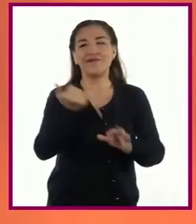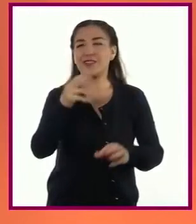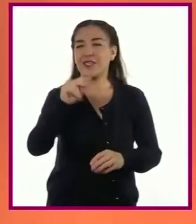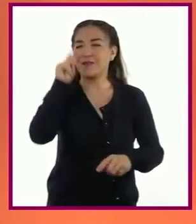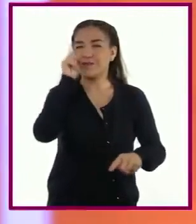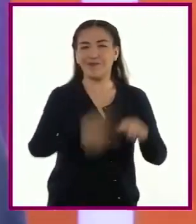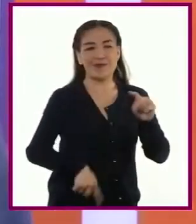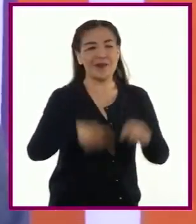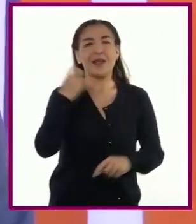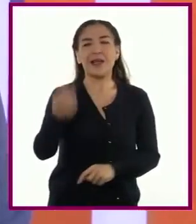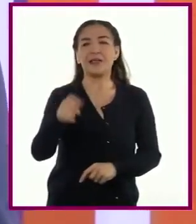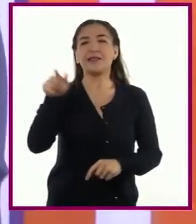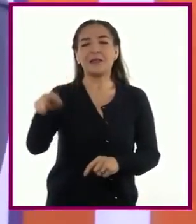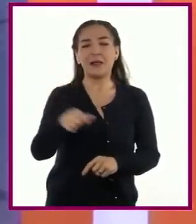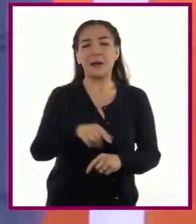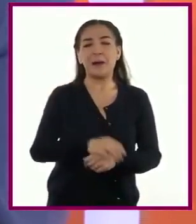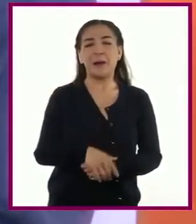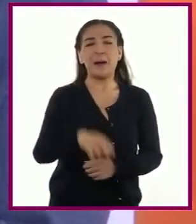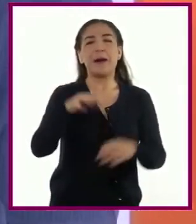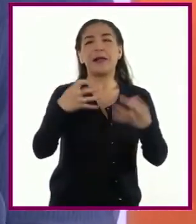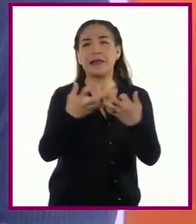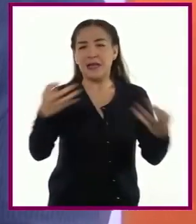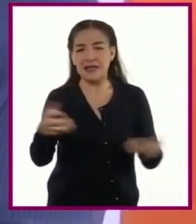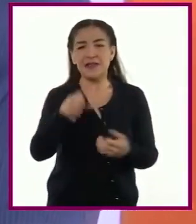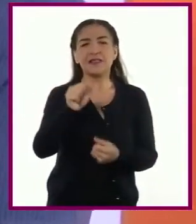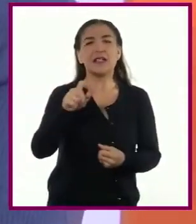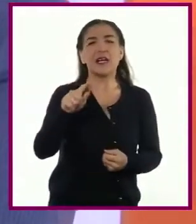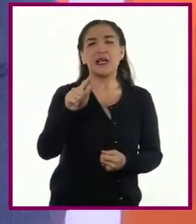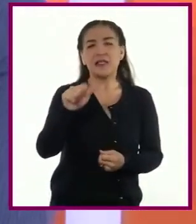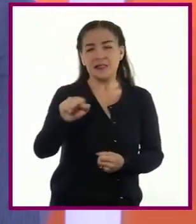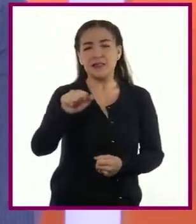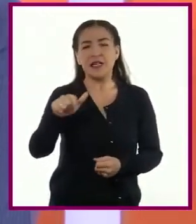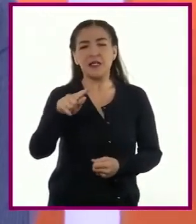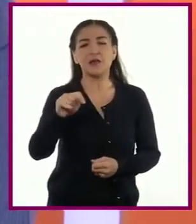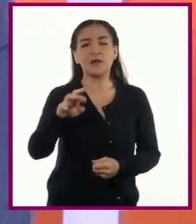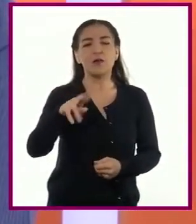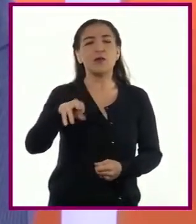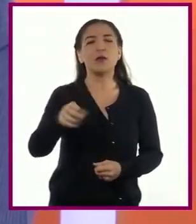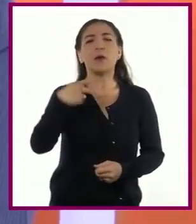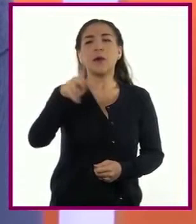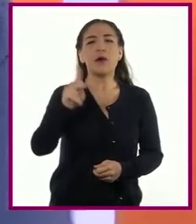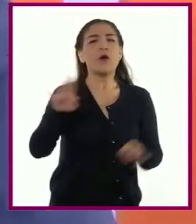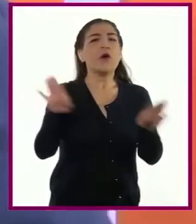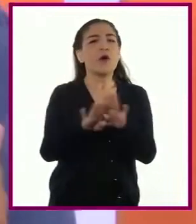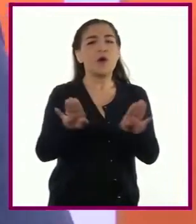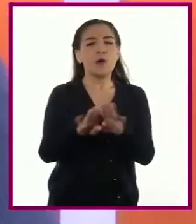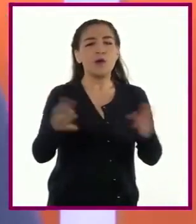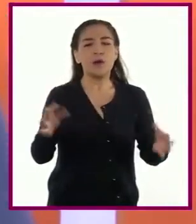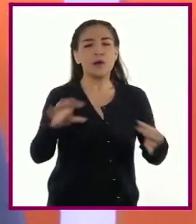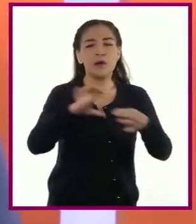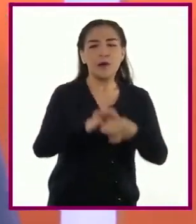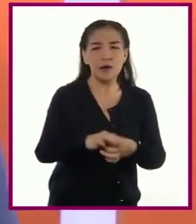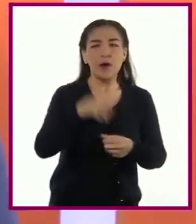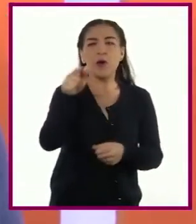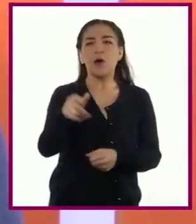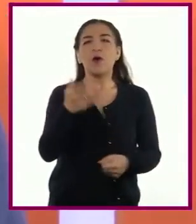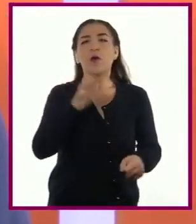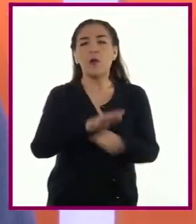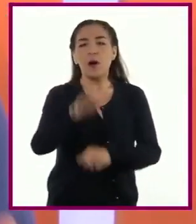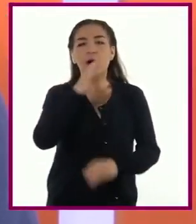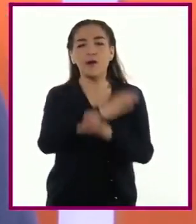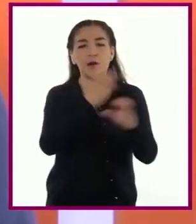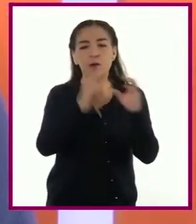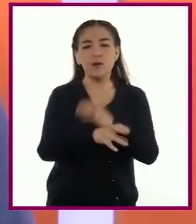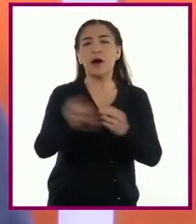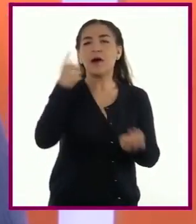Tierra o Saturno. Pero, ¿cómo se consideraría a partir de esto a Plutón? ¿Qué tipo de objeto sería